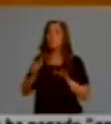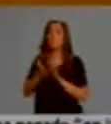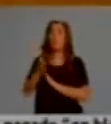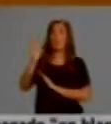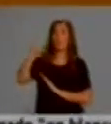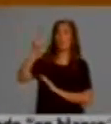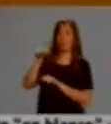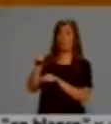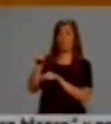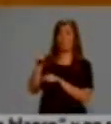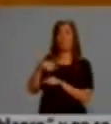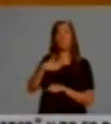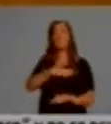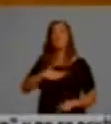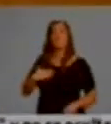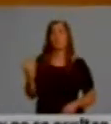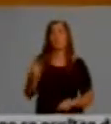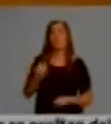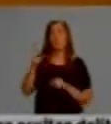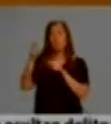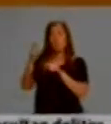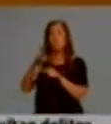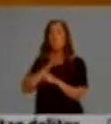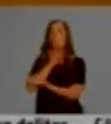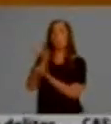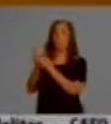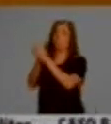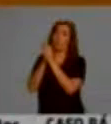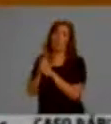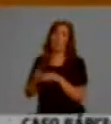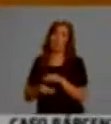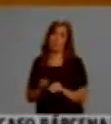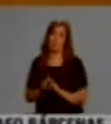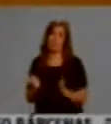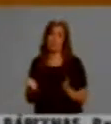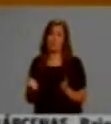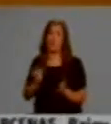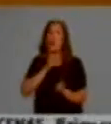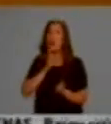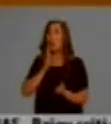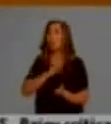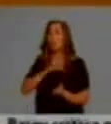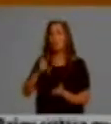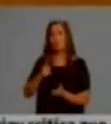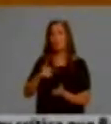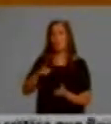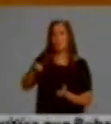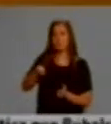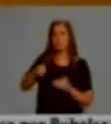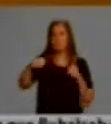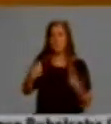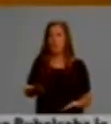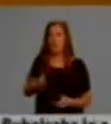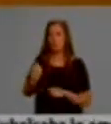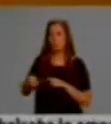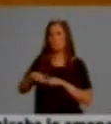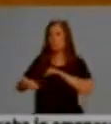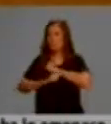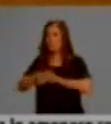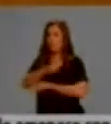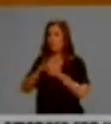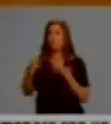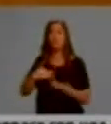silencios. No deseamos otra cosa que haga usted lo que le pido. No deseamos, como dije antes, contribuir a ningún tipo de